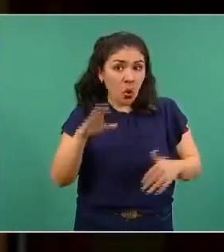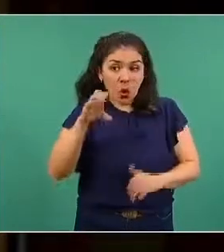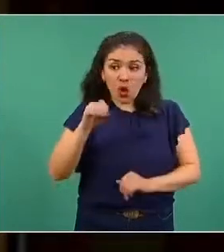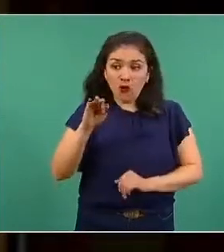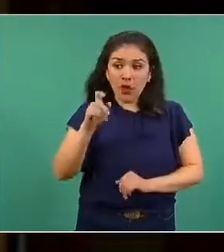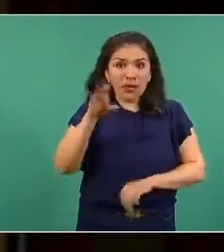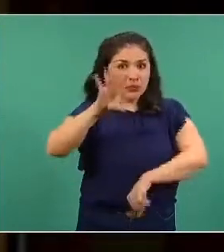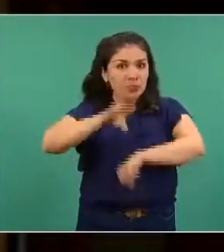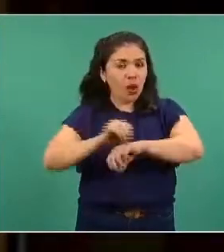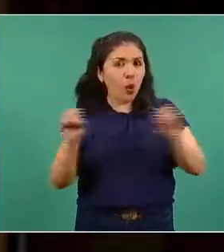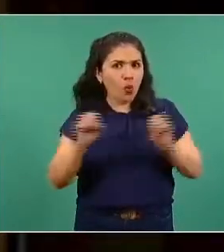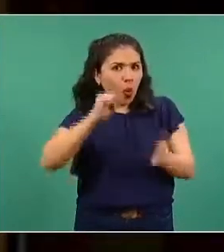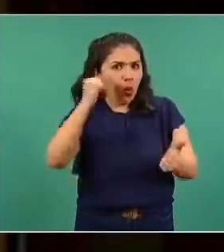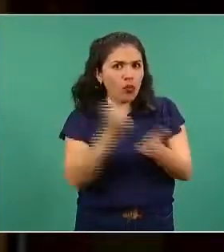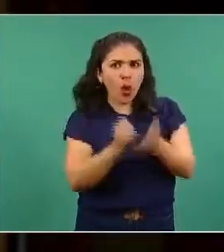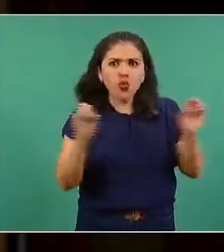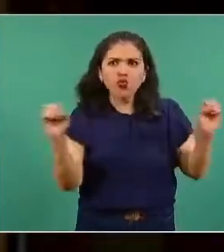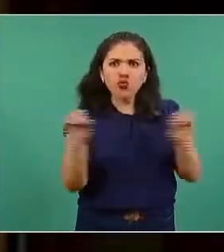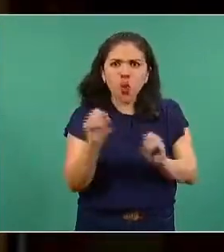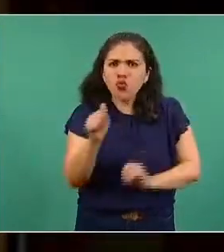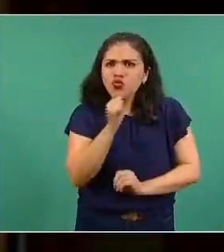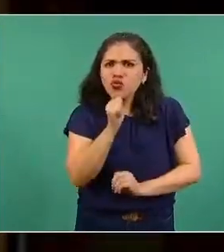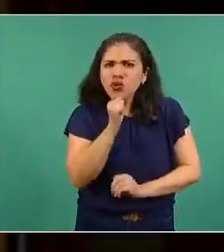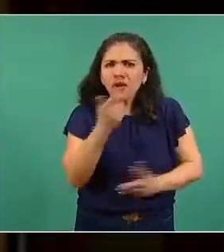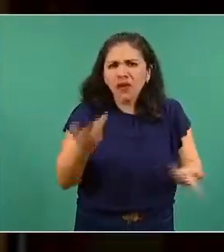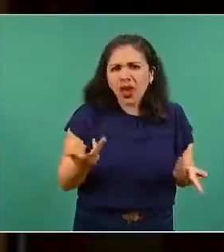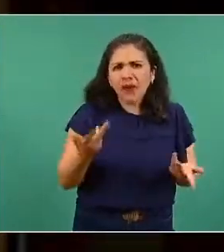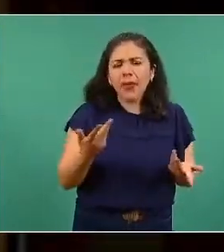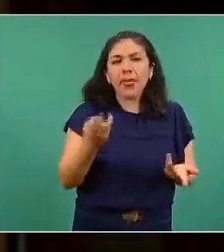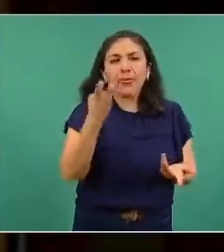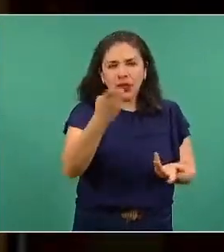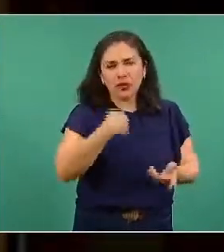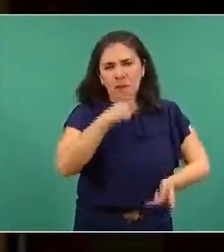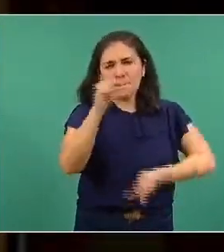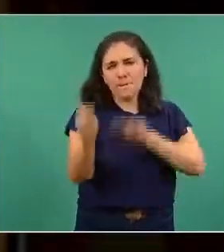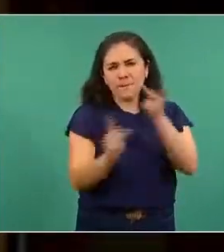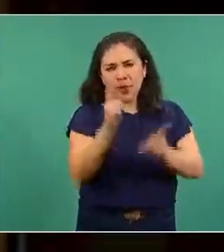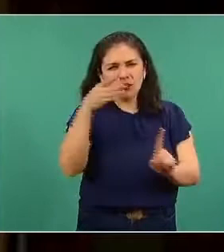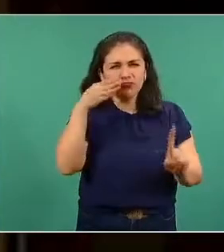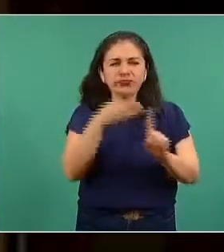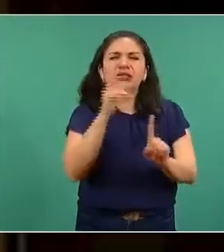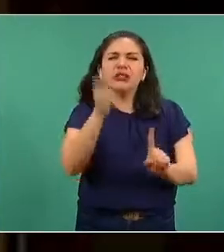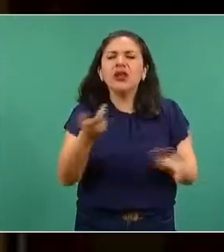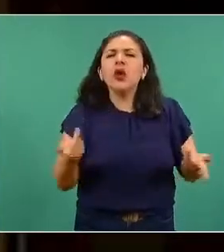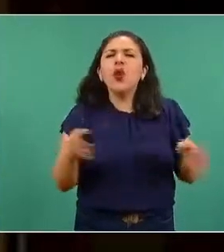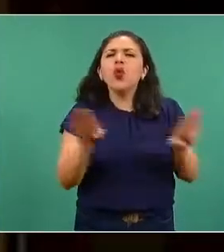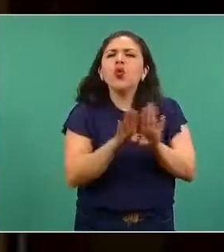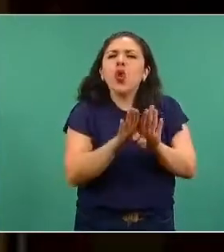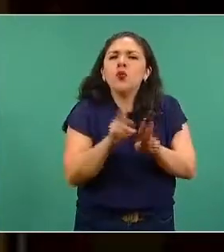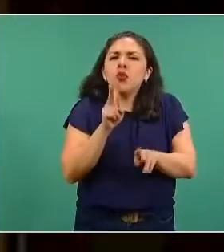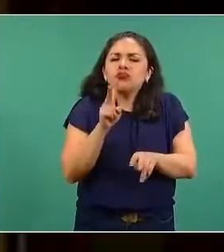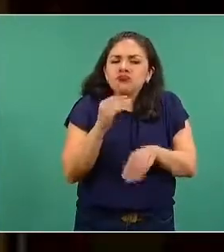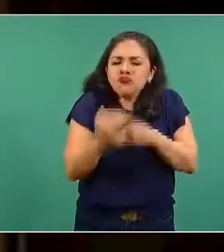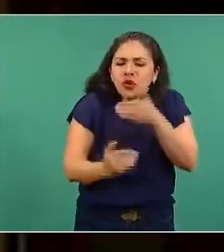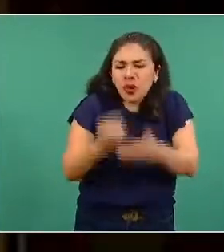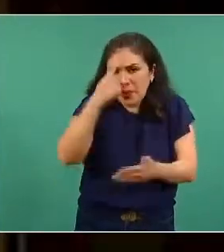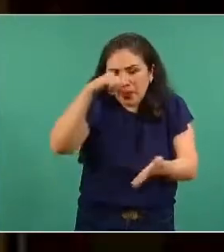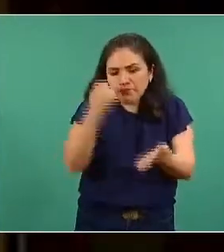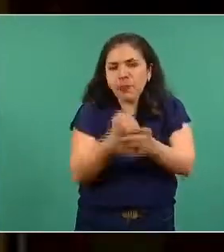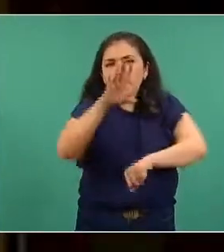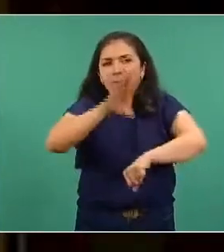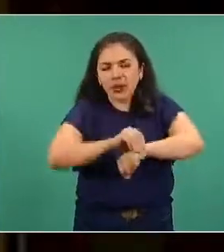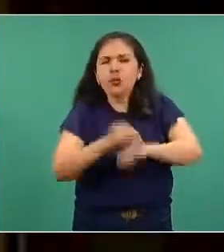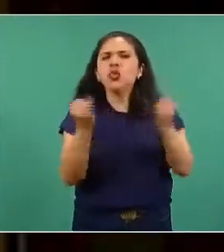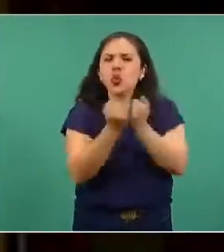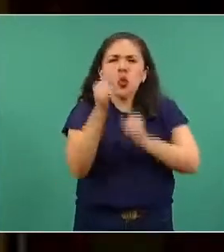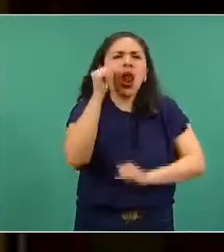las ha autorizado todavía, por lo menos no hasta este momento. La pregunta en particular es, bueno, ¿cómo va el proceso de aprobación? Y también el canciller